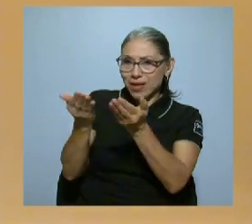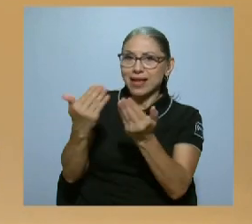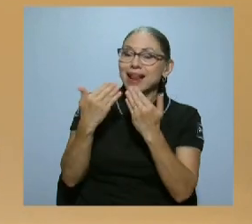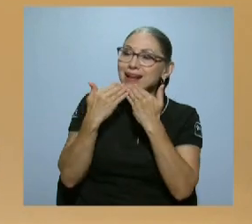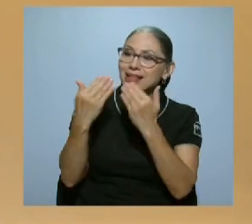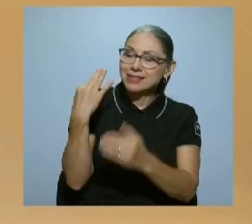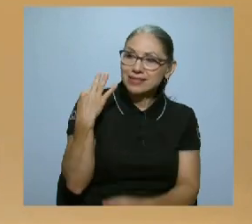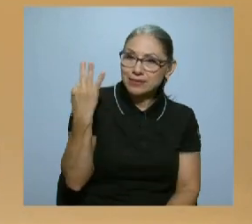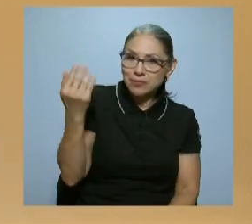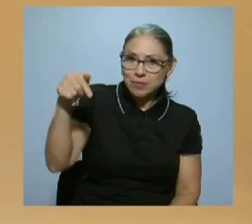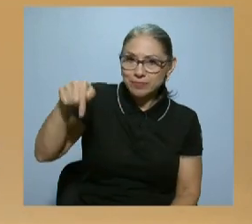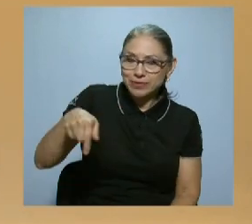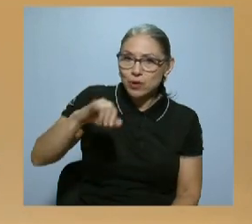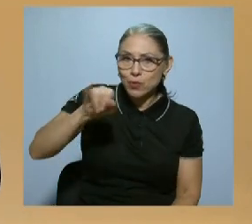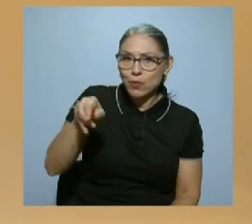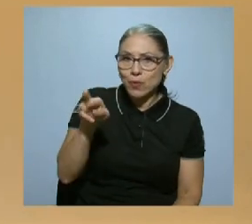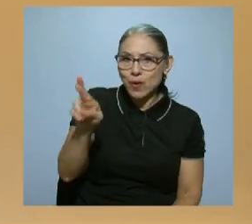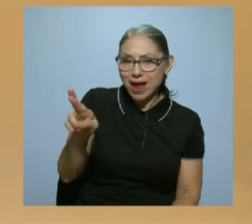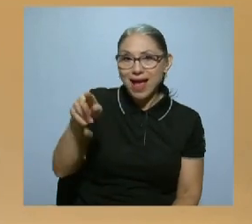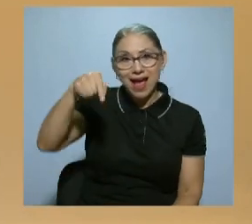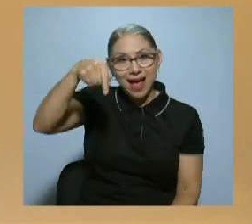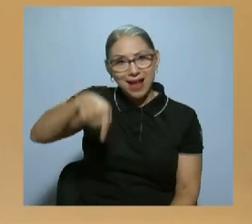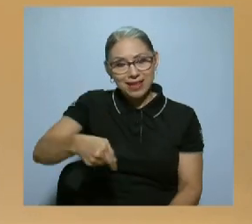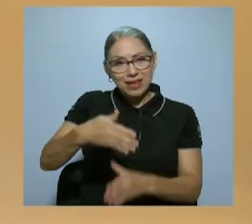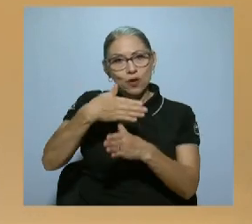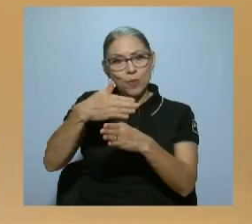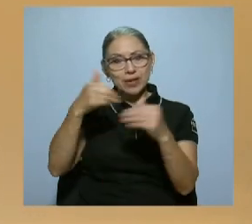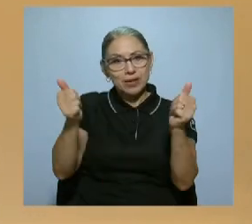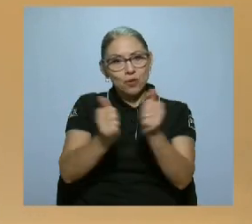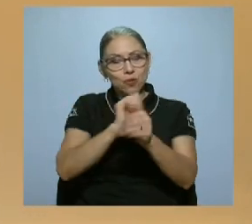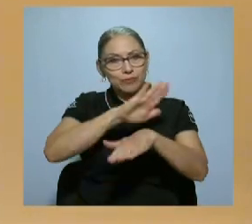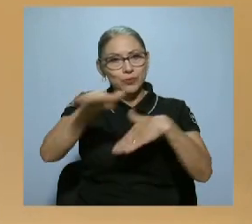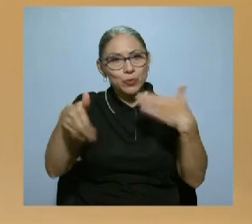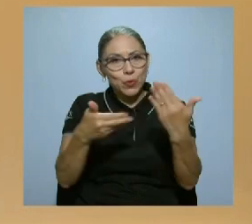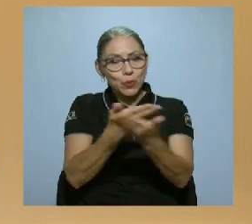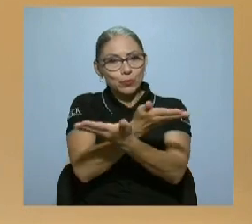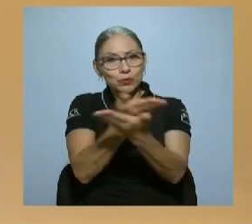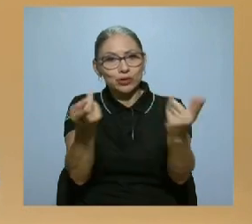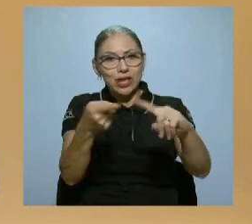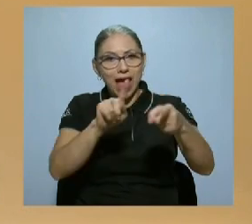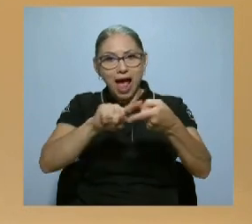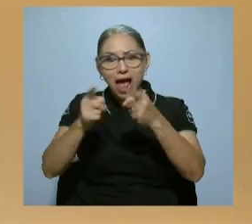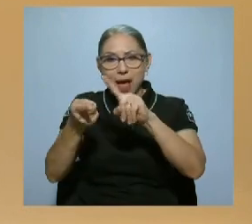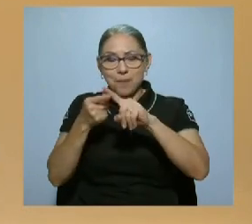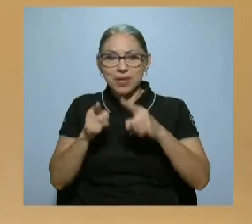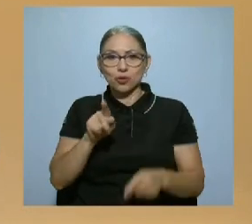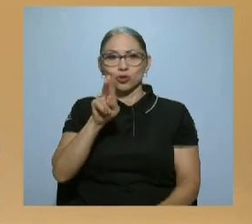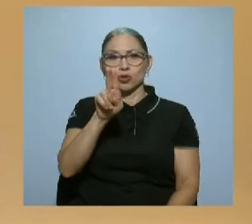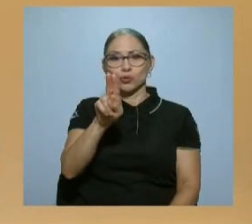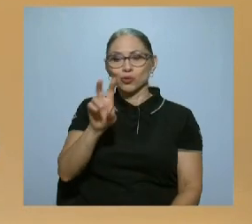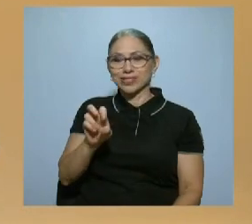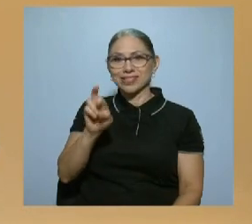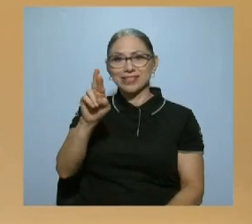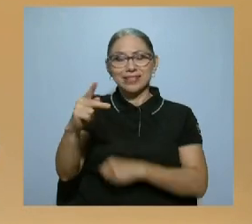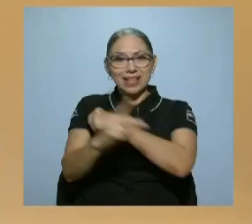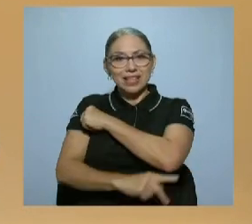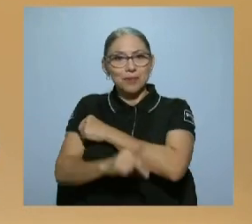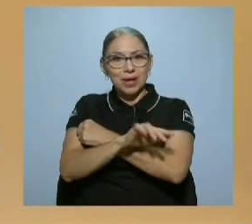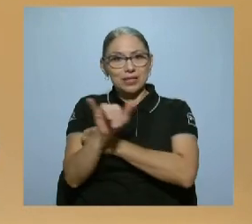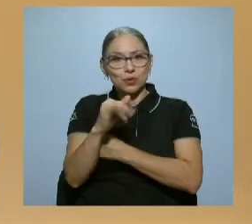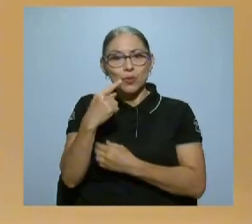su invitación, don Juan Rafael, aquí y compartir con todos los amigos y amigas de la UCR y del país, como bien usted dice, un